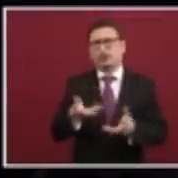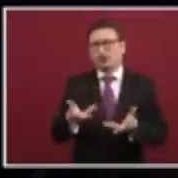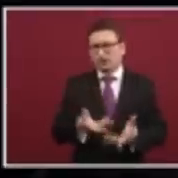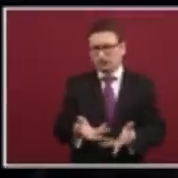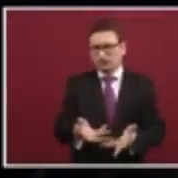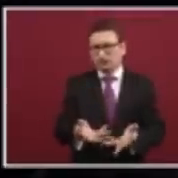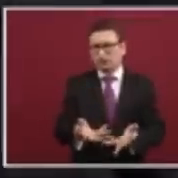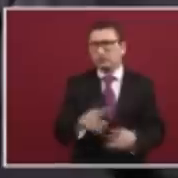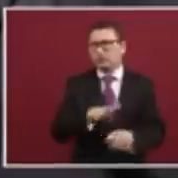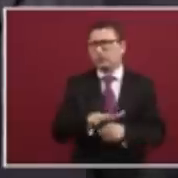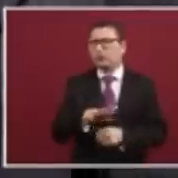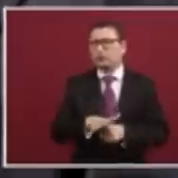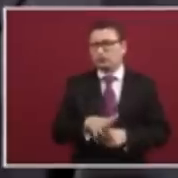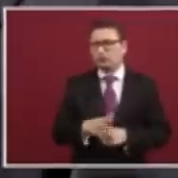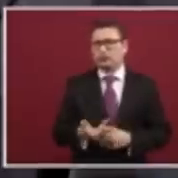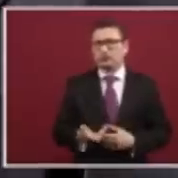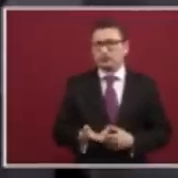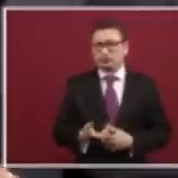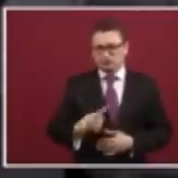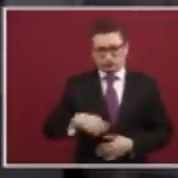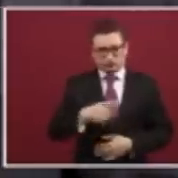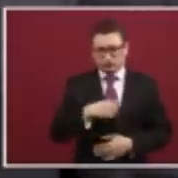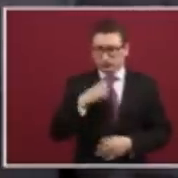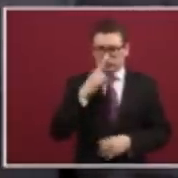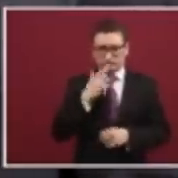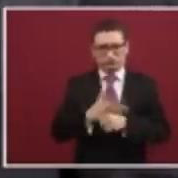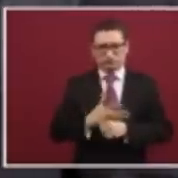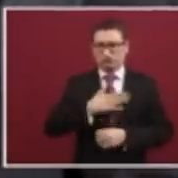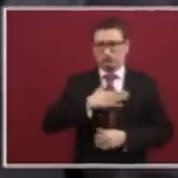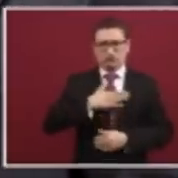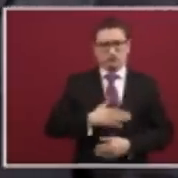actuar con mucha rectitud,